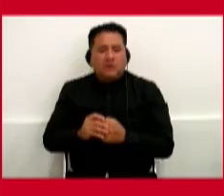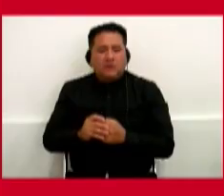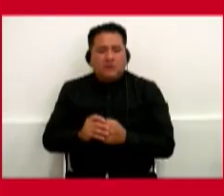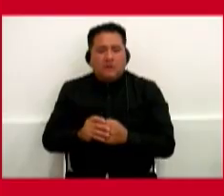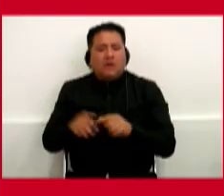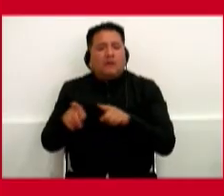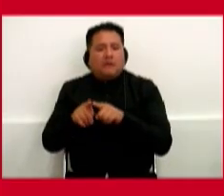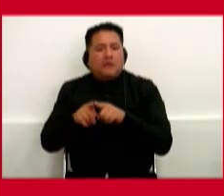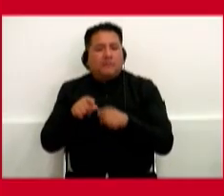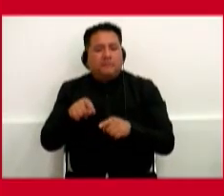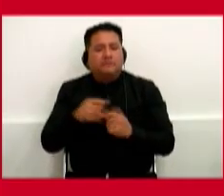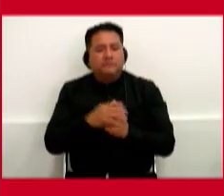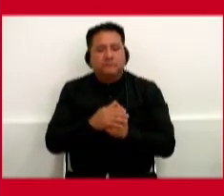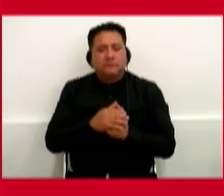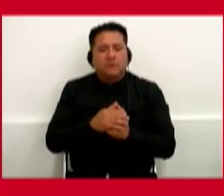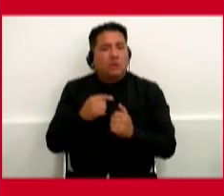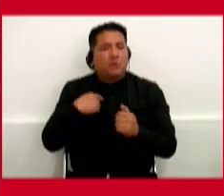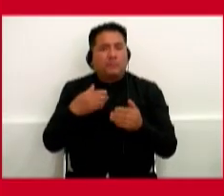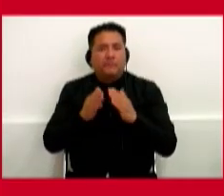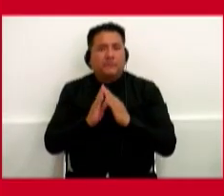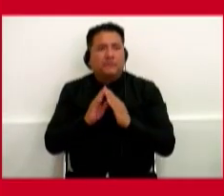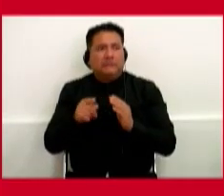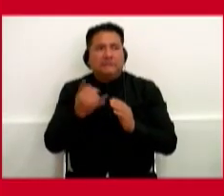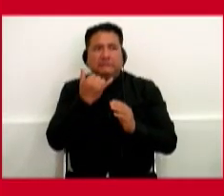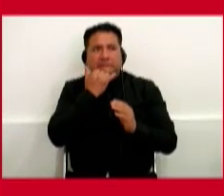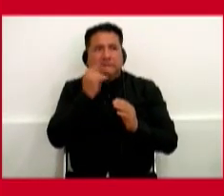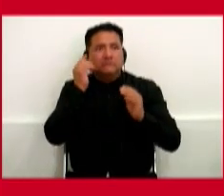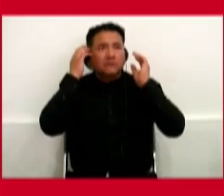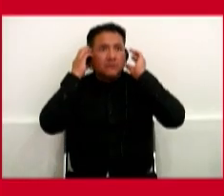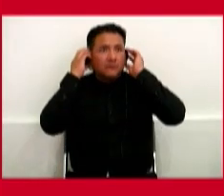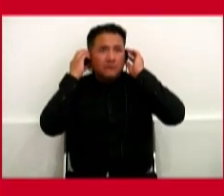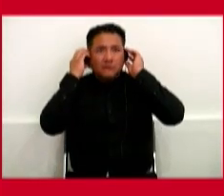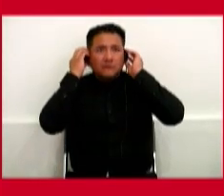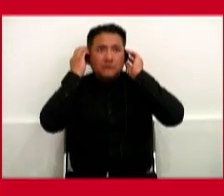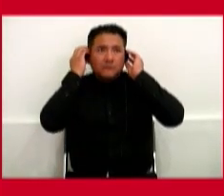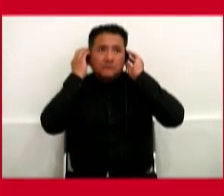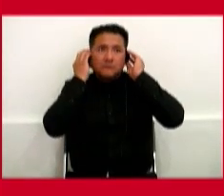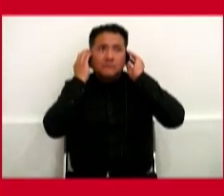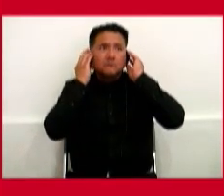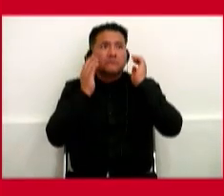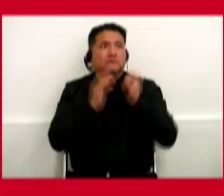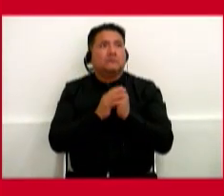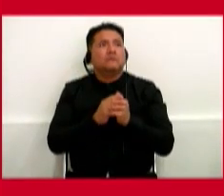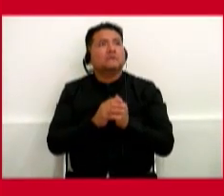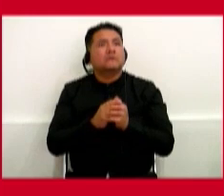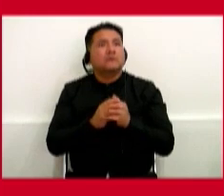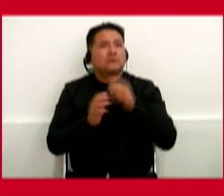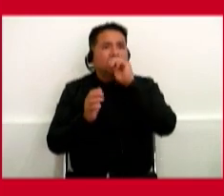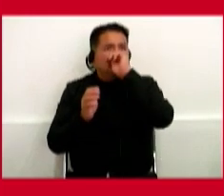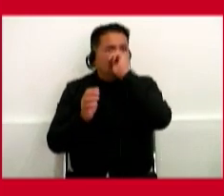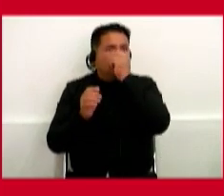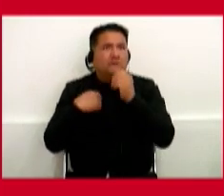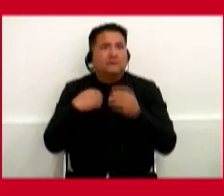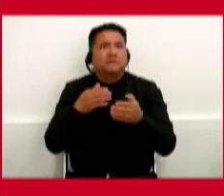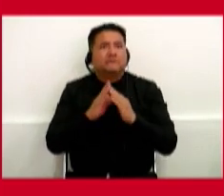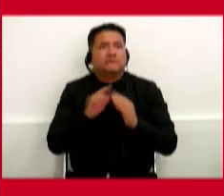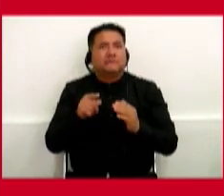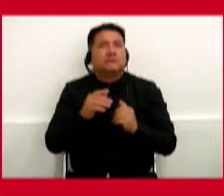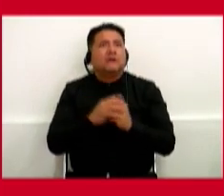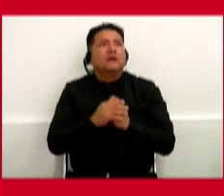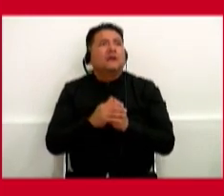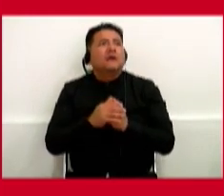También, y aquí sí les pido una disculpa por el error ortográfico en el título, disculpa por favor, el enfoque de Hudson y Feng